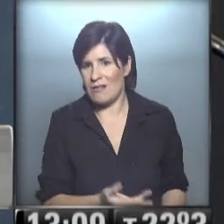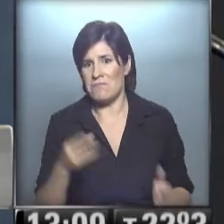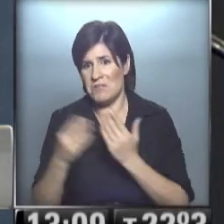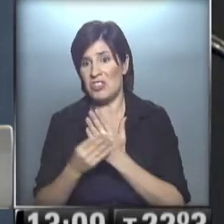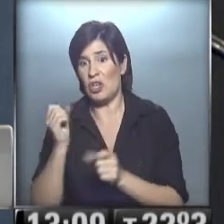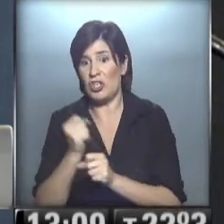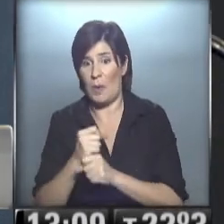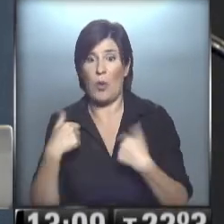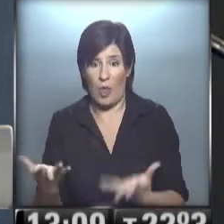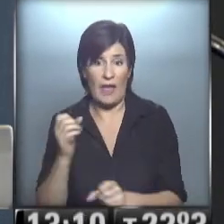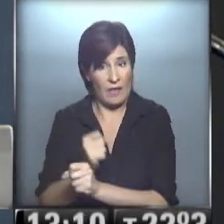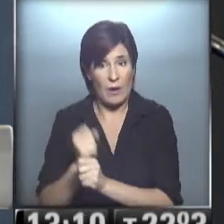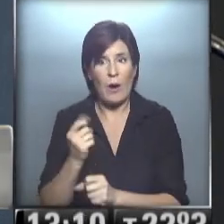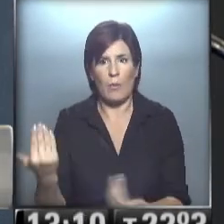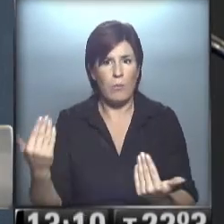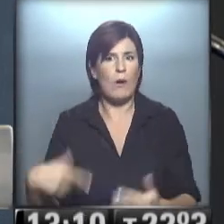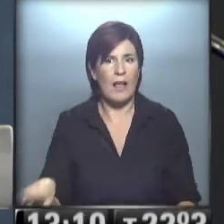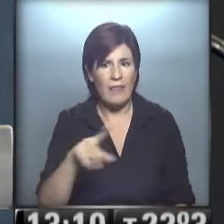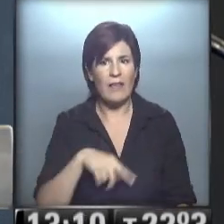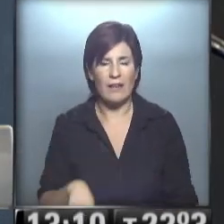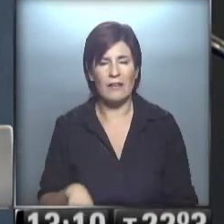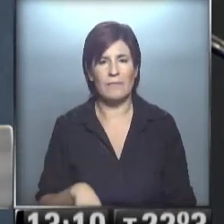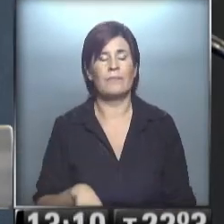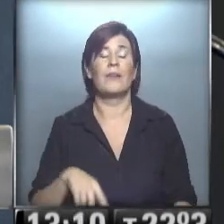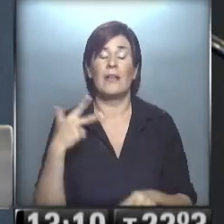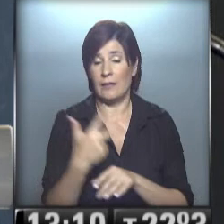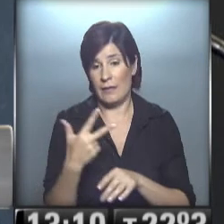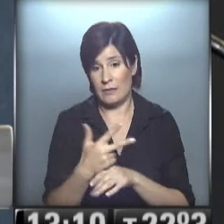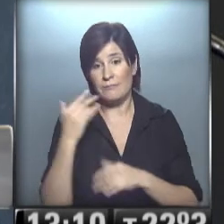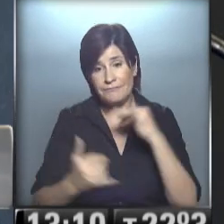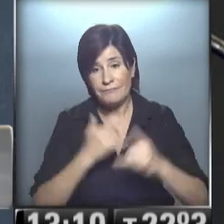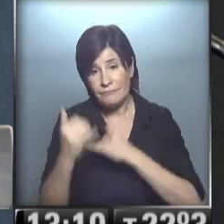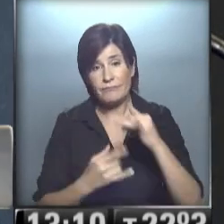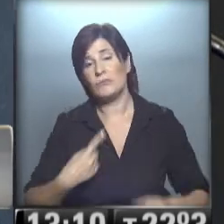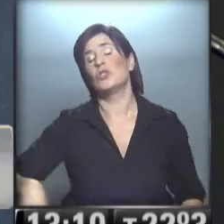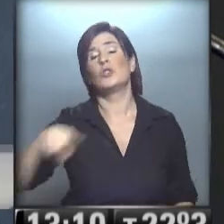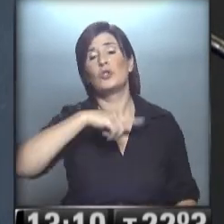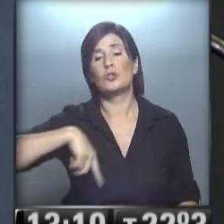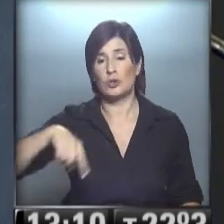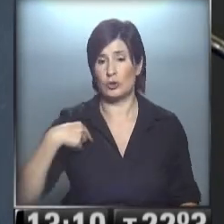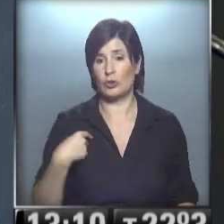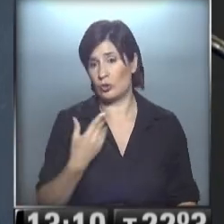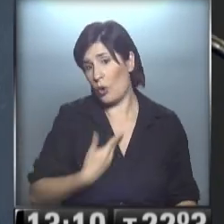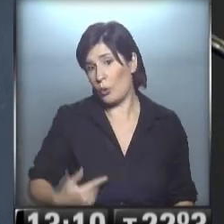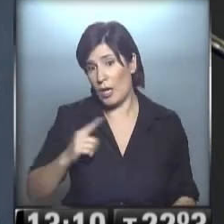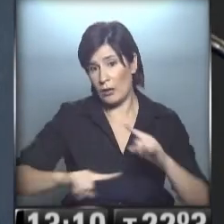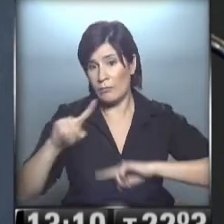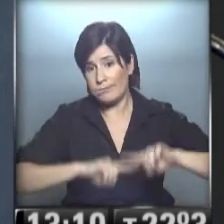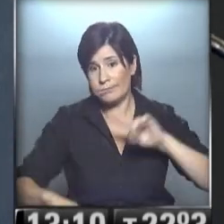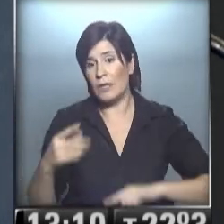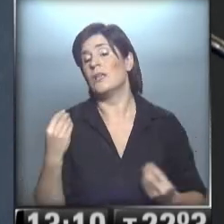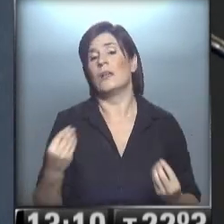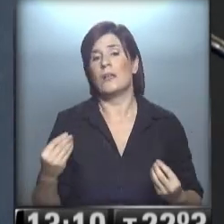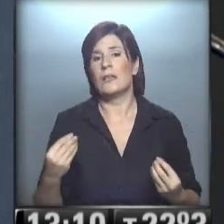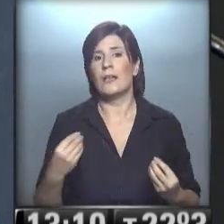en tercer lugar este nosotros obviamente lo que hacemos desde la conducción del estado es garantizar